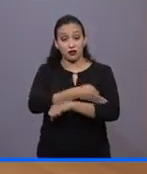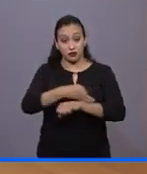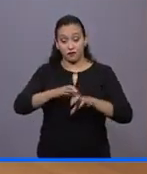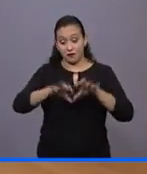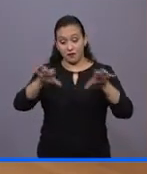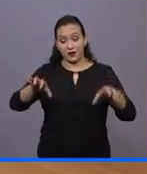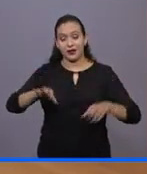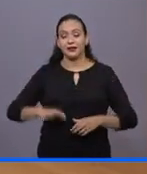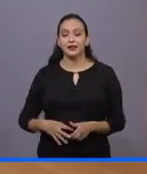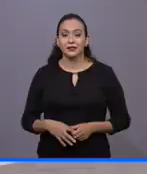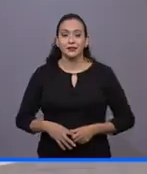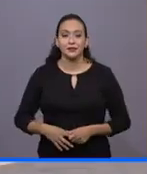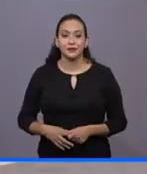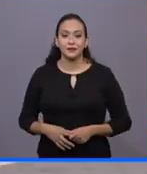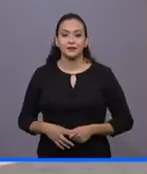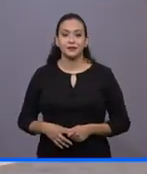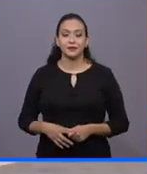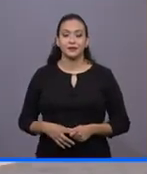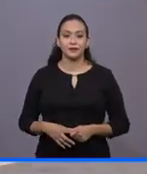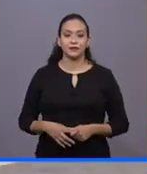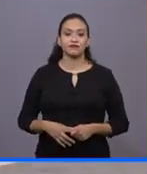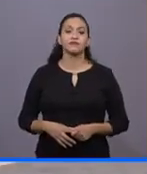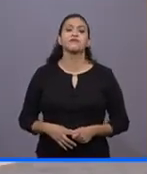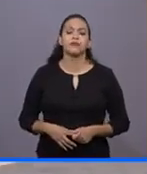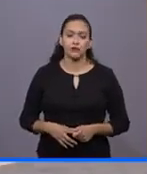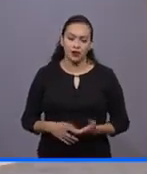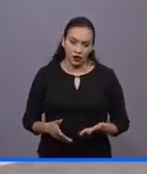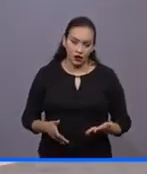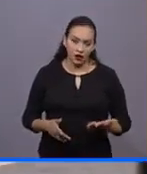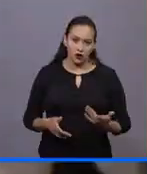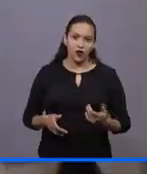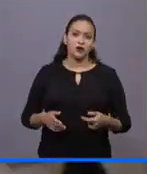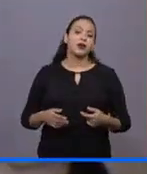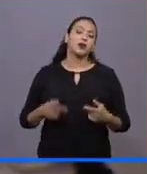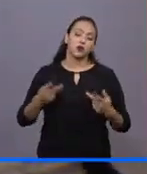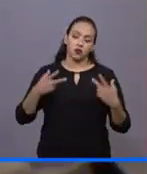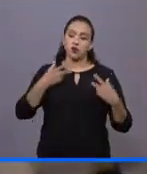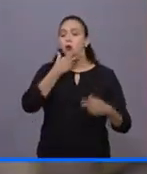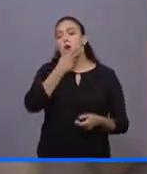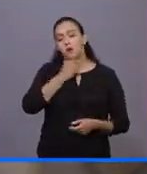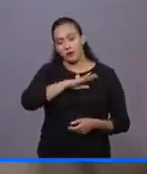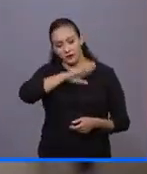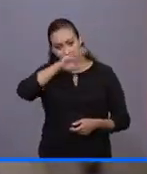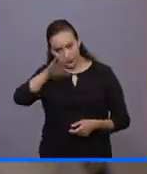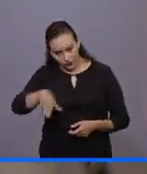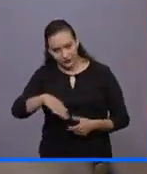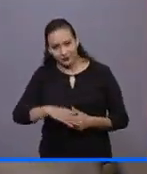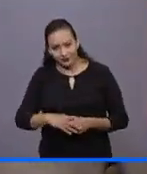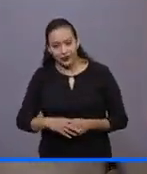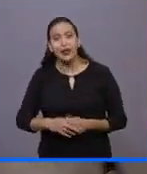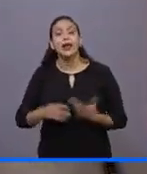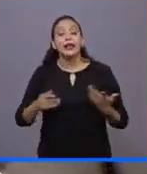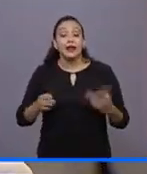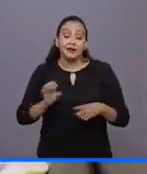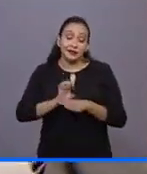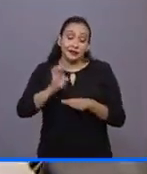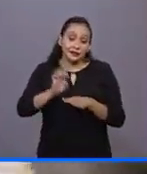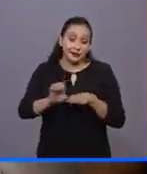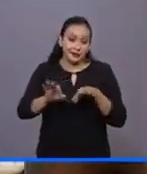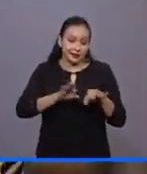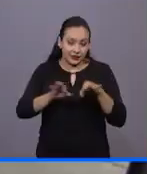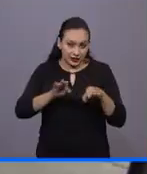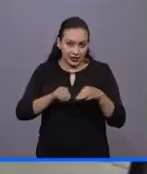laborales. Tras acreditar la dependencia económica y aplicando el principio de realidad, el